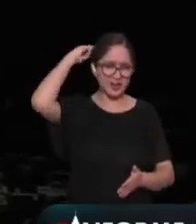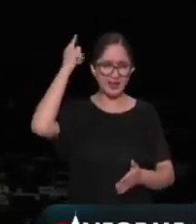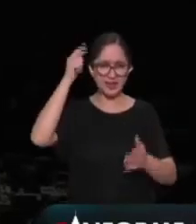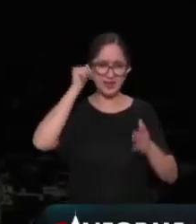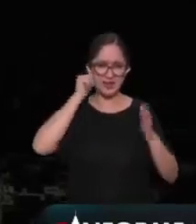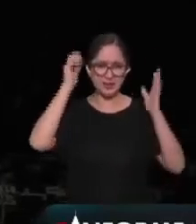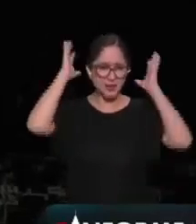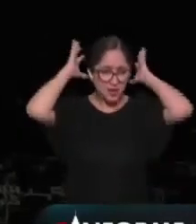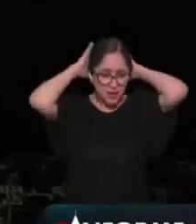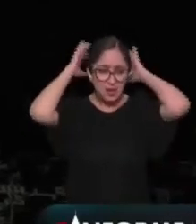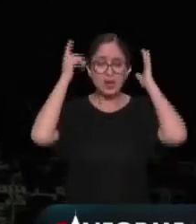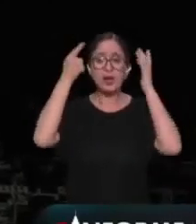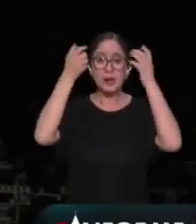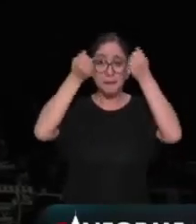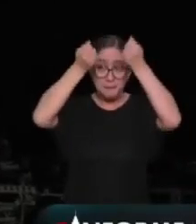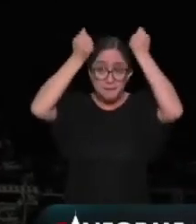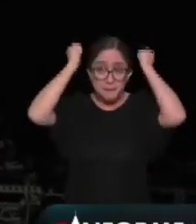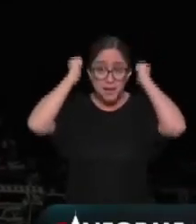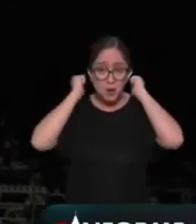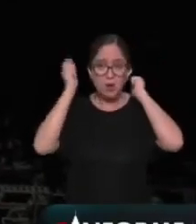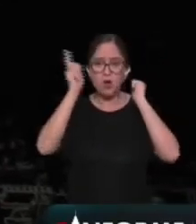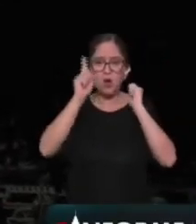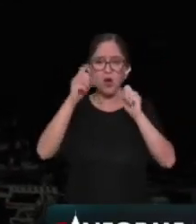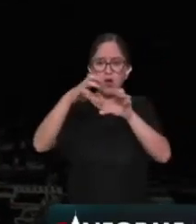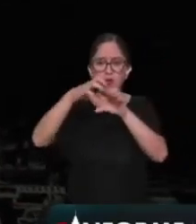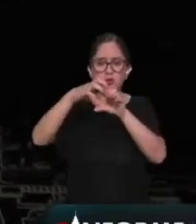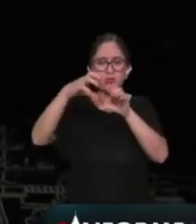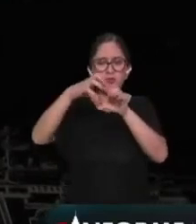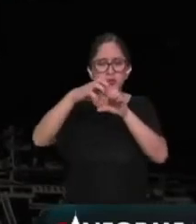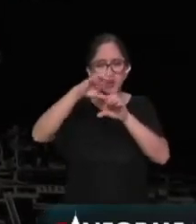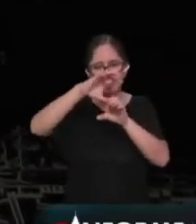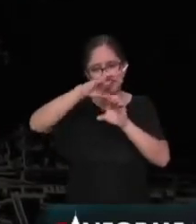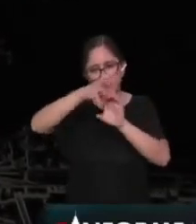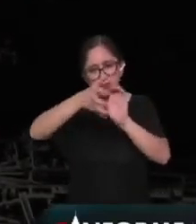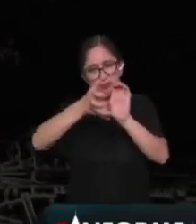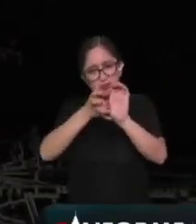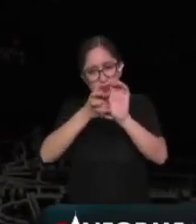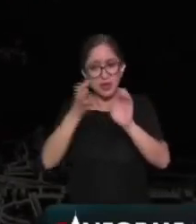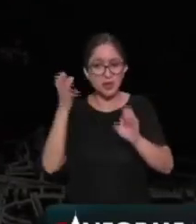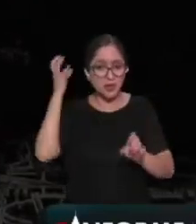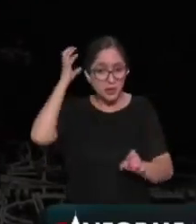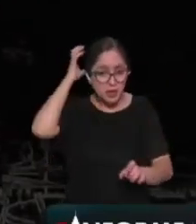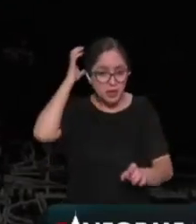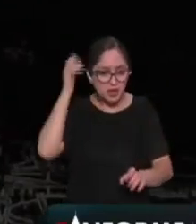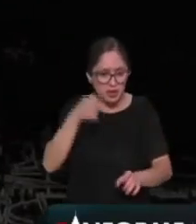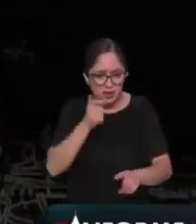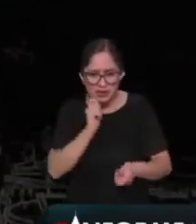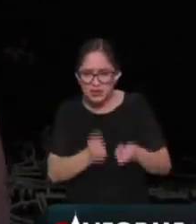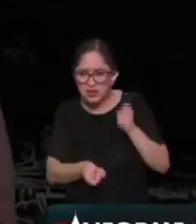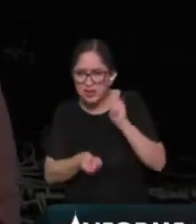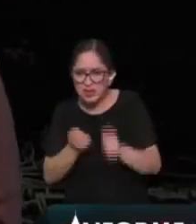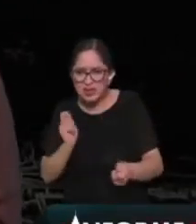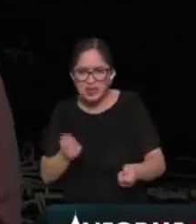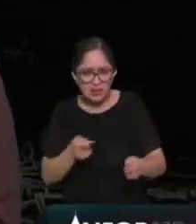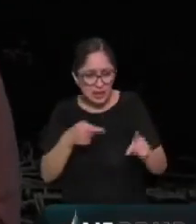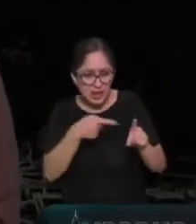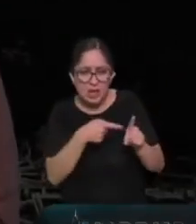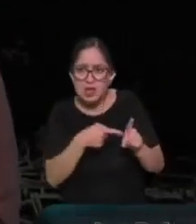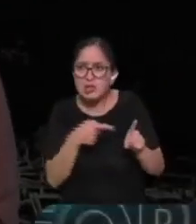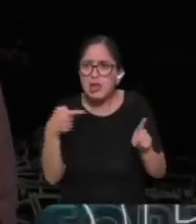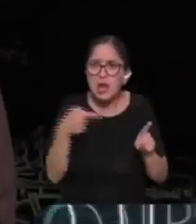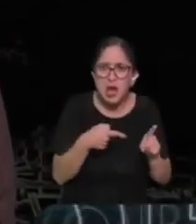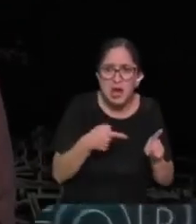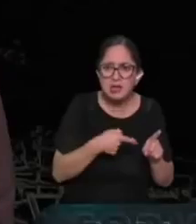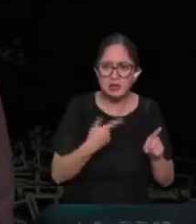pone uno. No es peluca en sí, sino es como un mechoncito. Bueno, muy interesados en eso, muy interesados. Dije, ¿por qué? Y